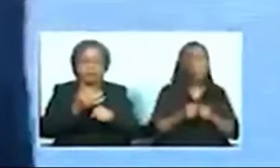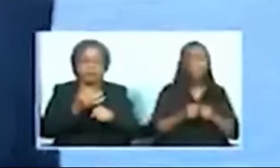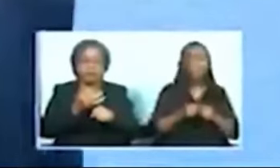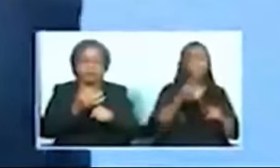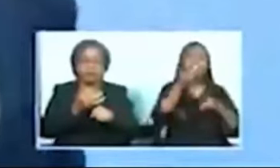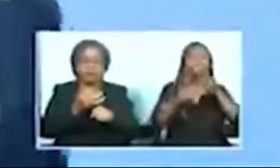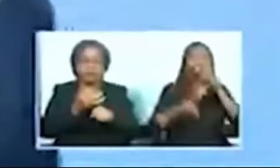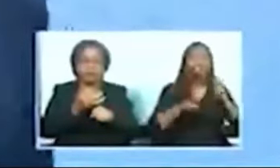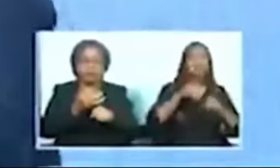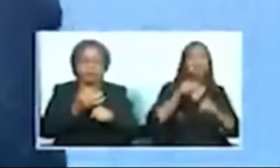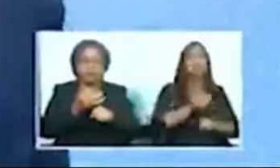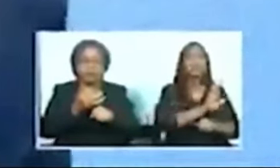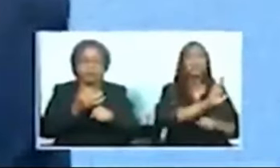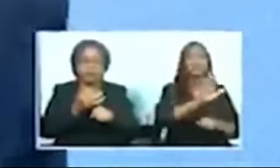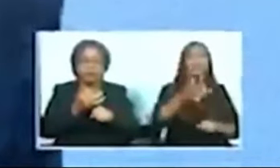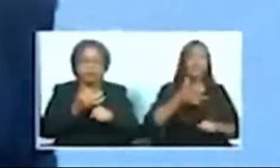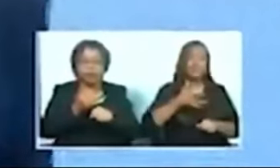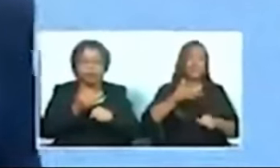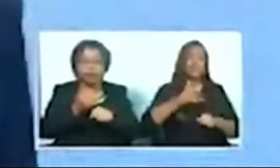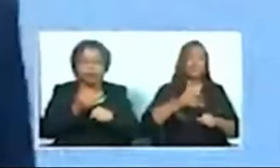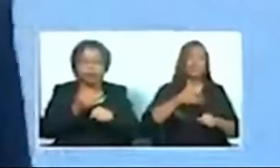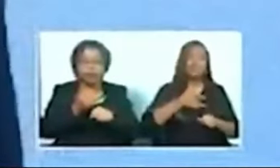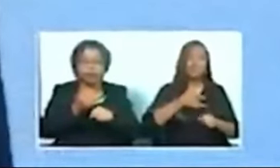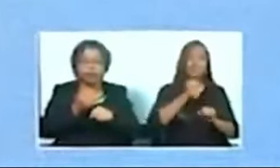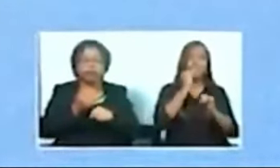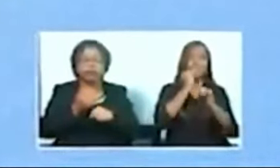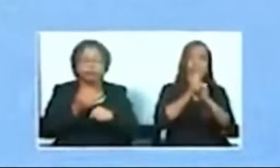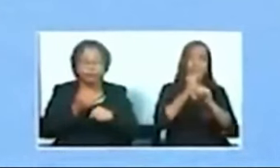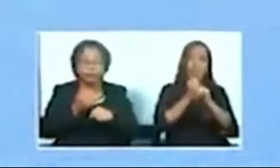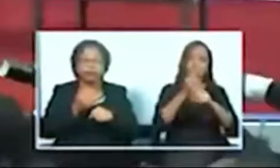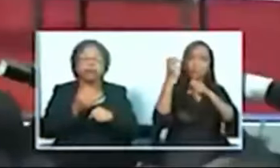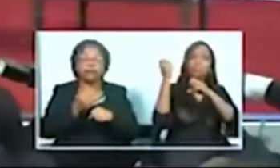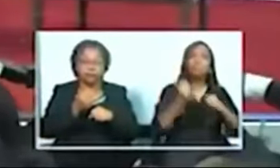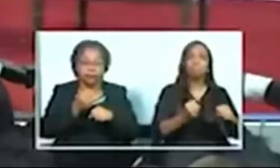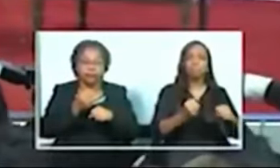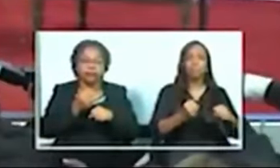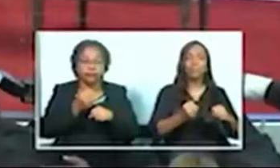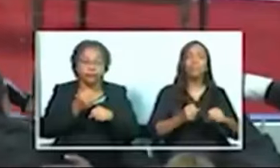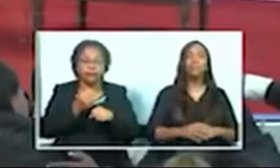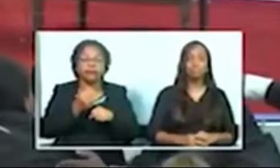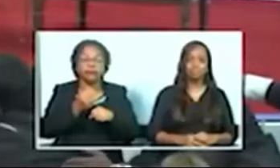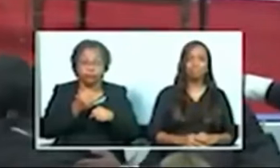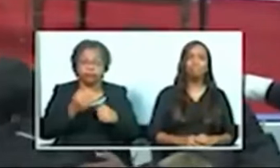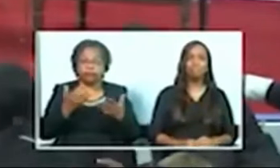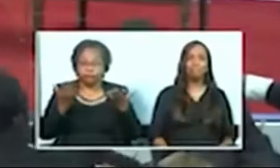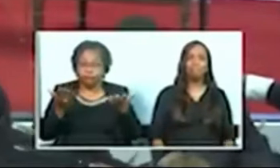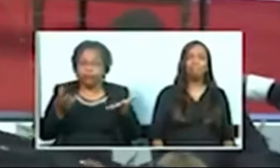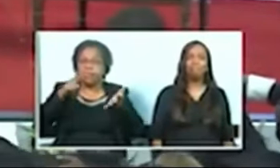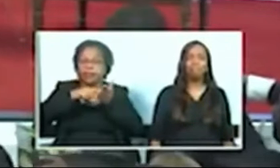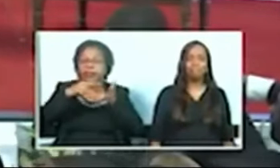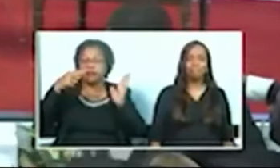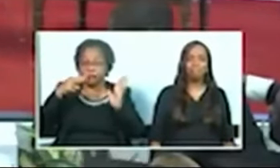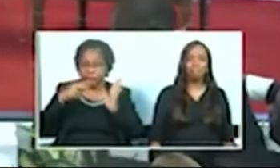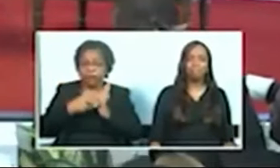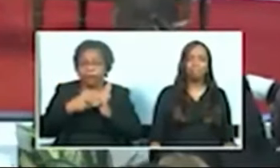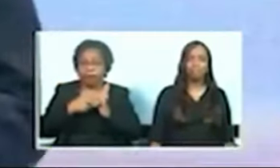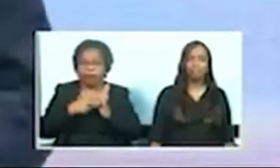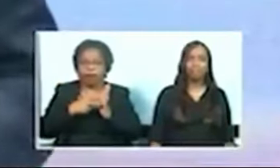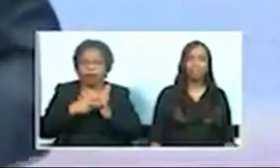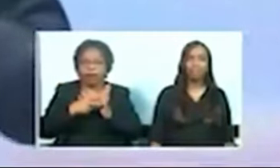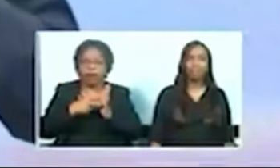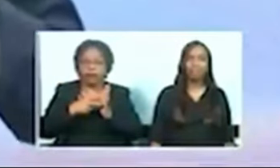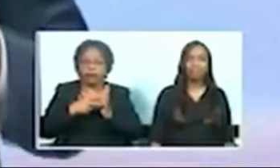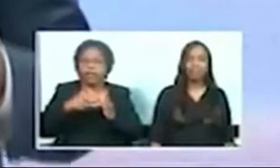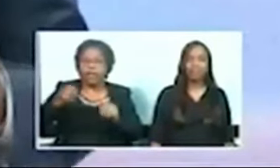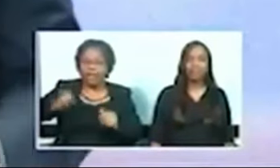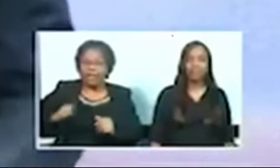República, Raquel Peña, ministros, jueces, empresarios y representantes de los diferentes sectores. Dentro de